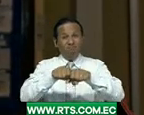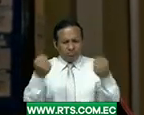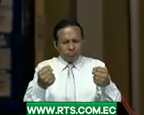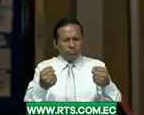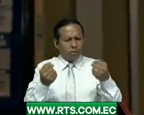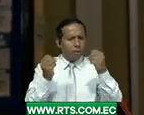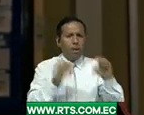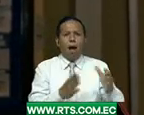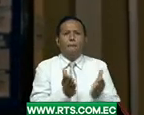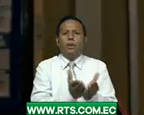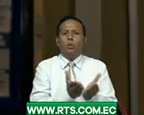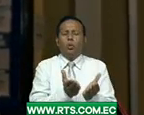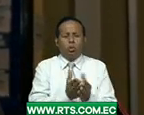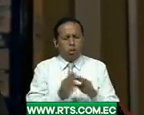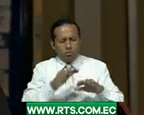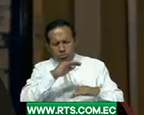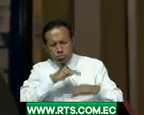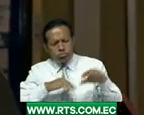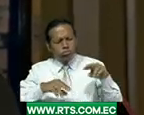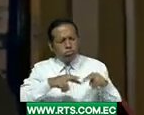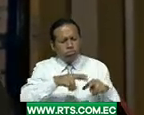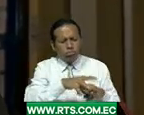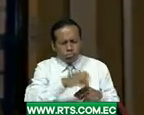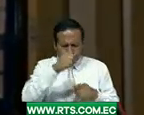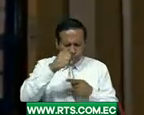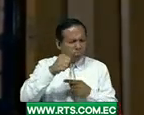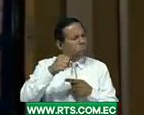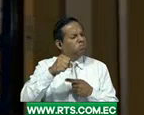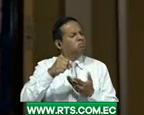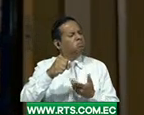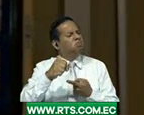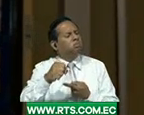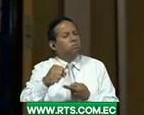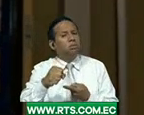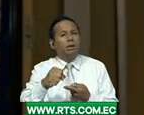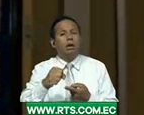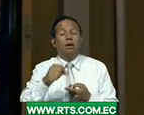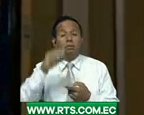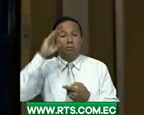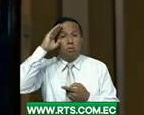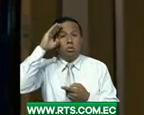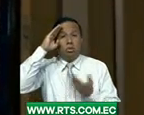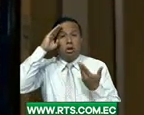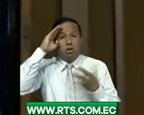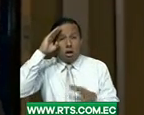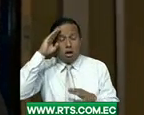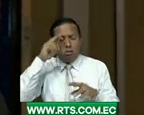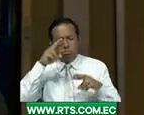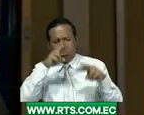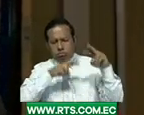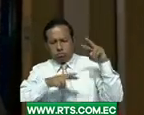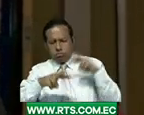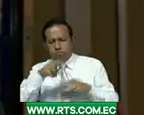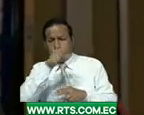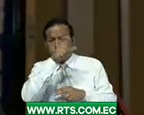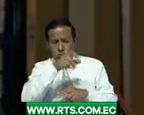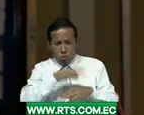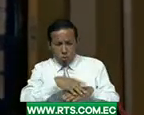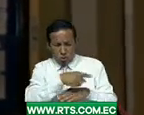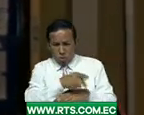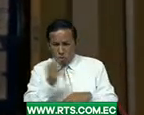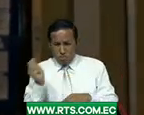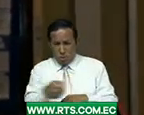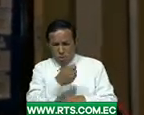igual manera se realizó el levantamiento, se fijó con criminalística. Posterior de esto se procedió a la detención de tanto